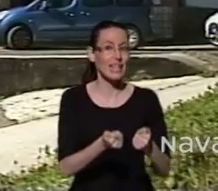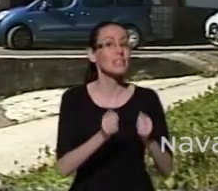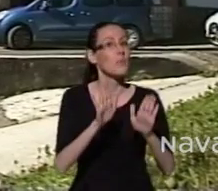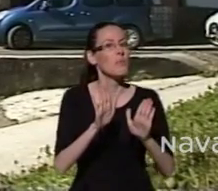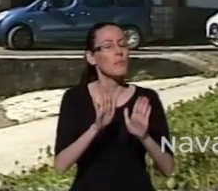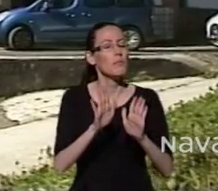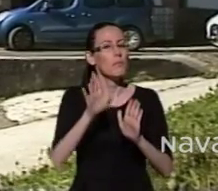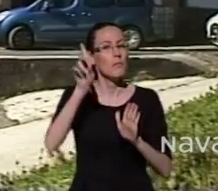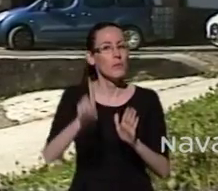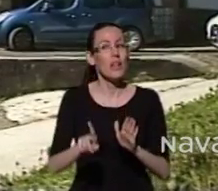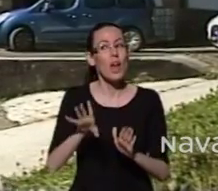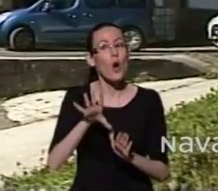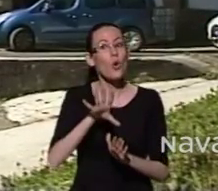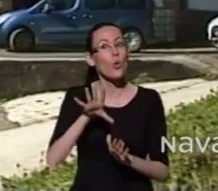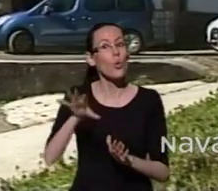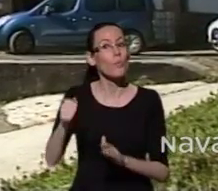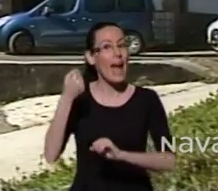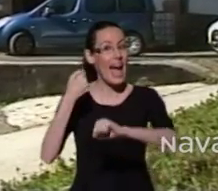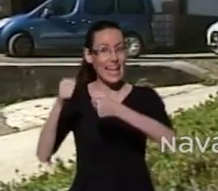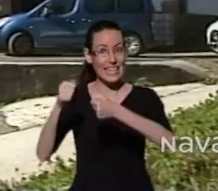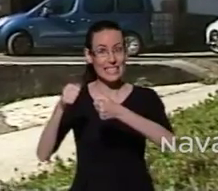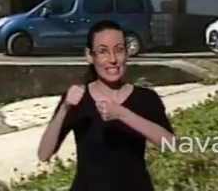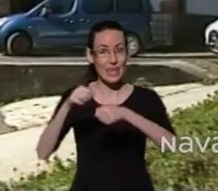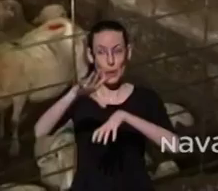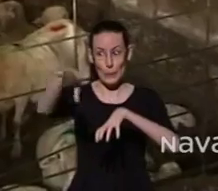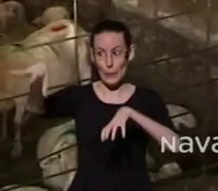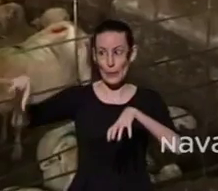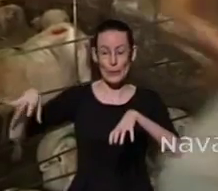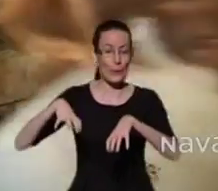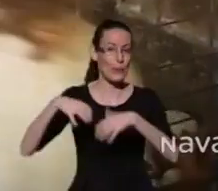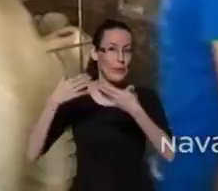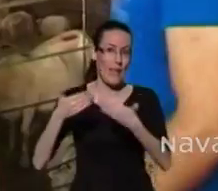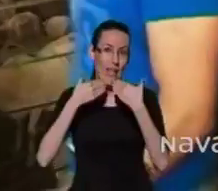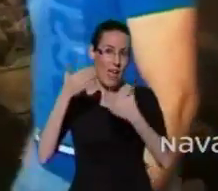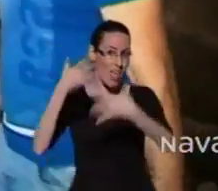leche a los caseríos de alrededor y con esa leche luego hacemos el queso.